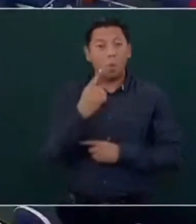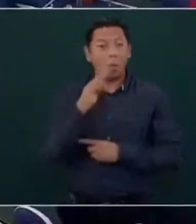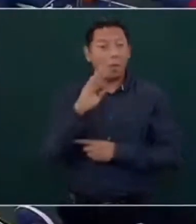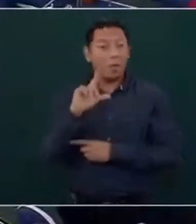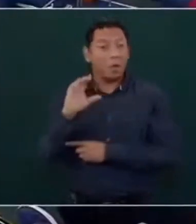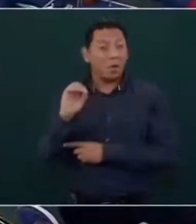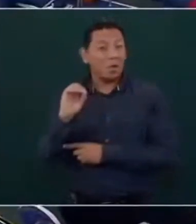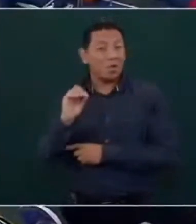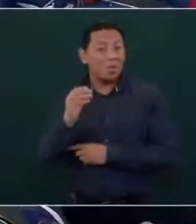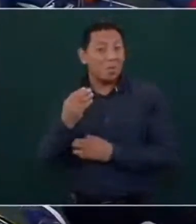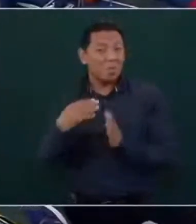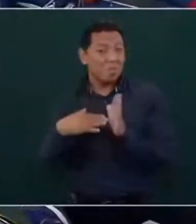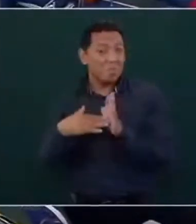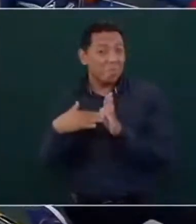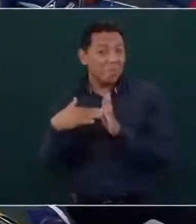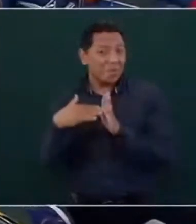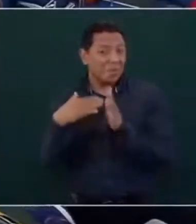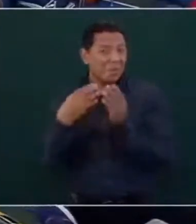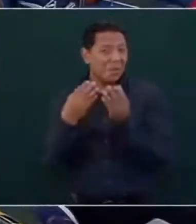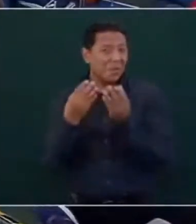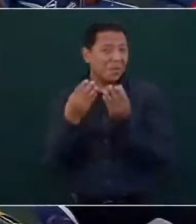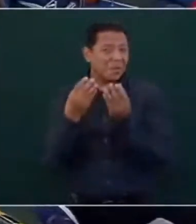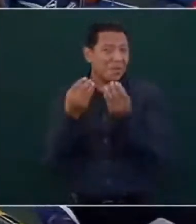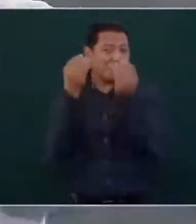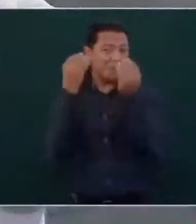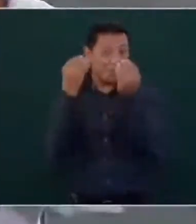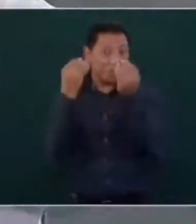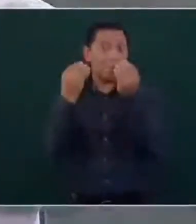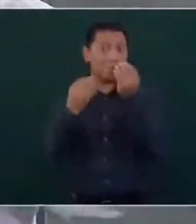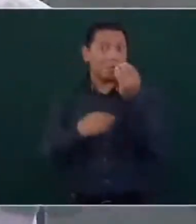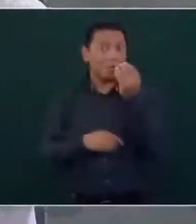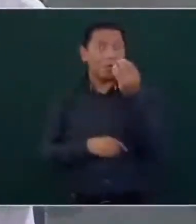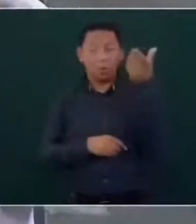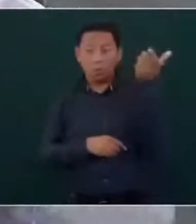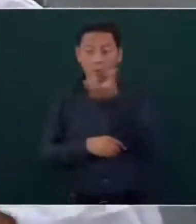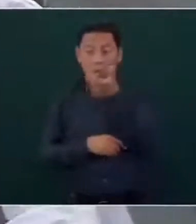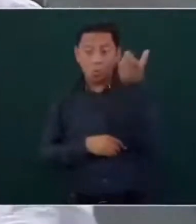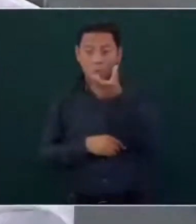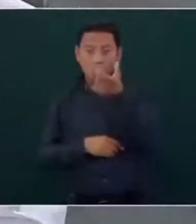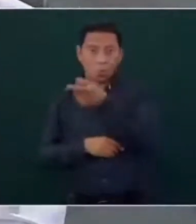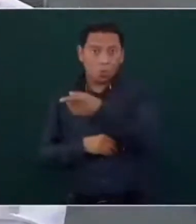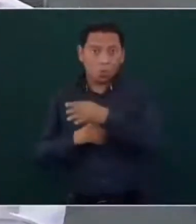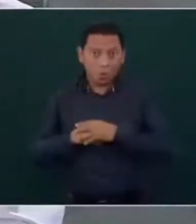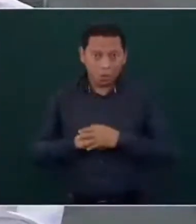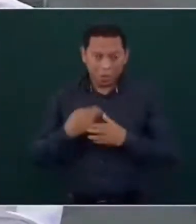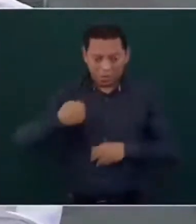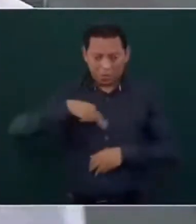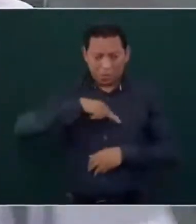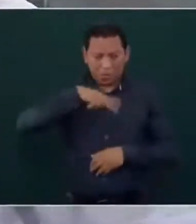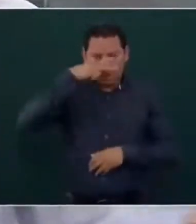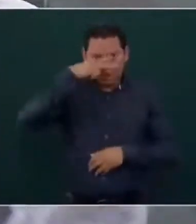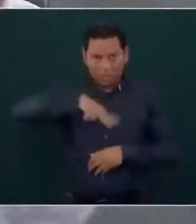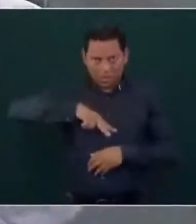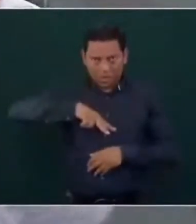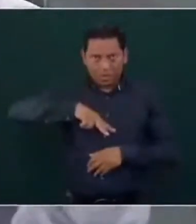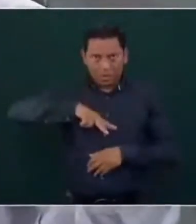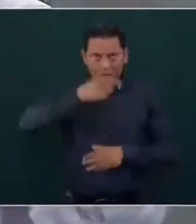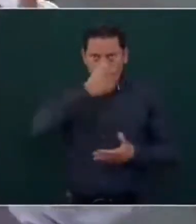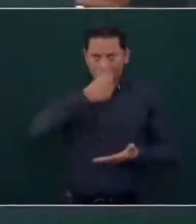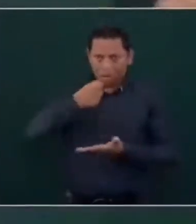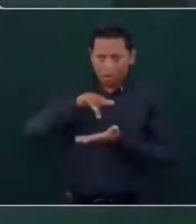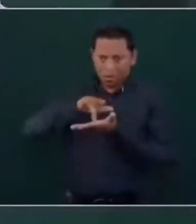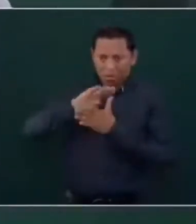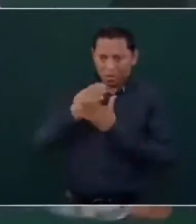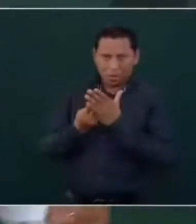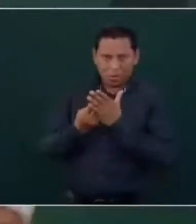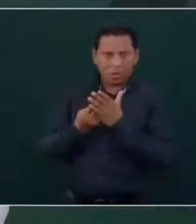Es muchísimo lo que nosotros, ¿sí?, de manera directa estamos apoyando. Pero nos